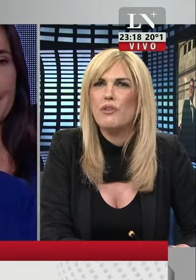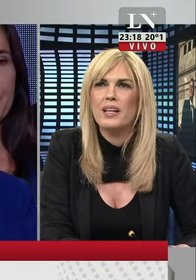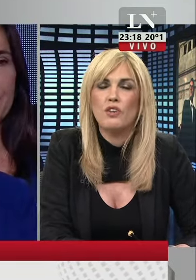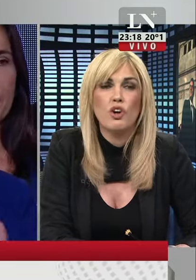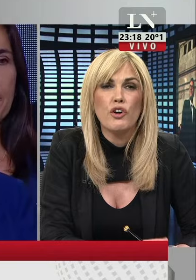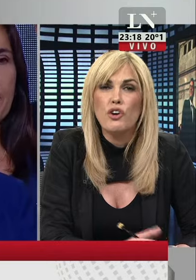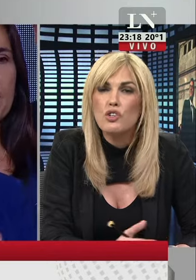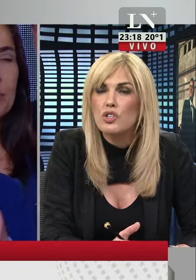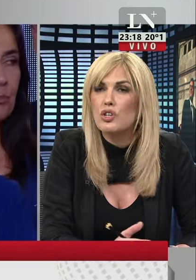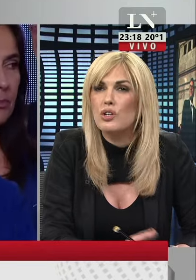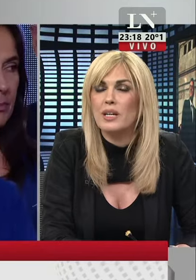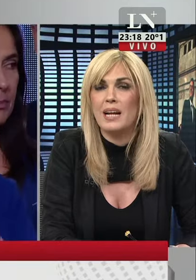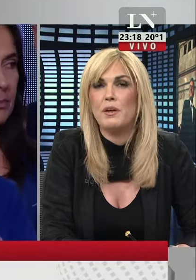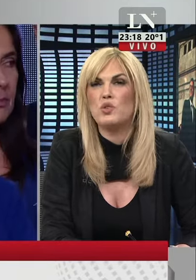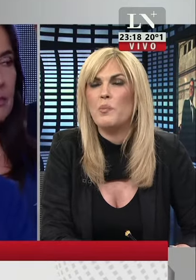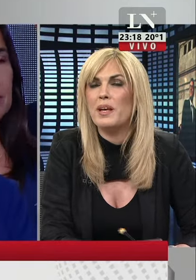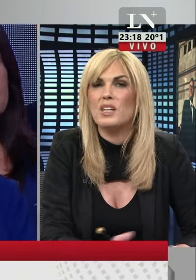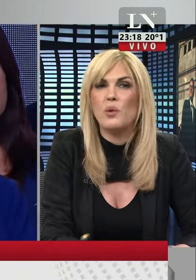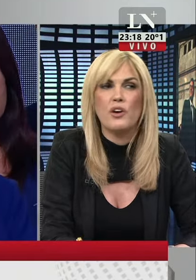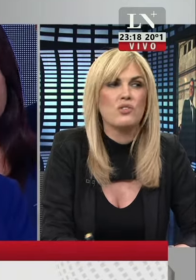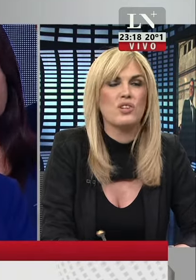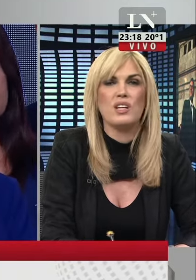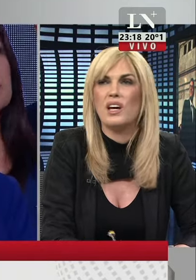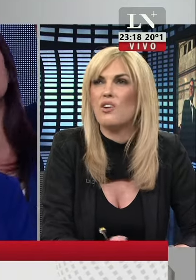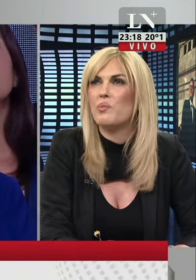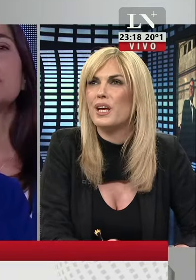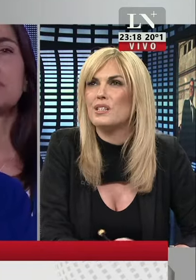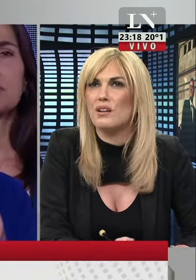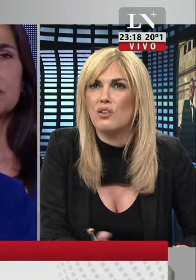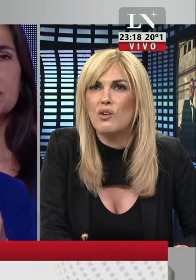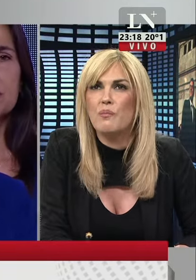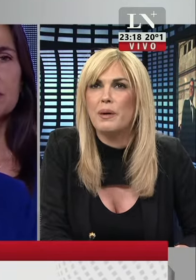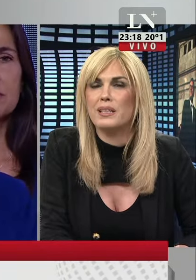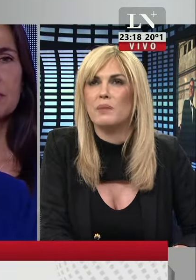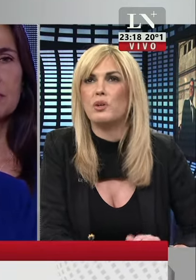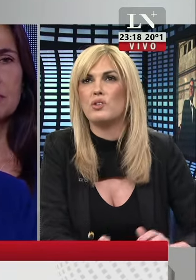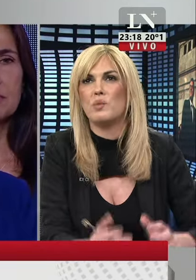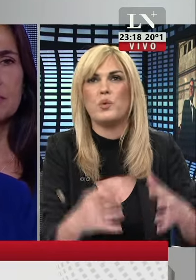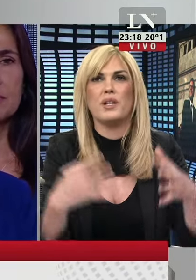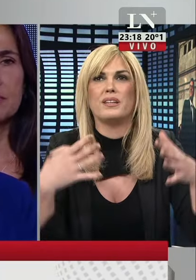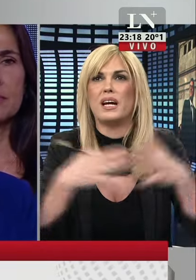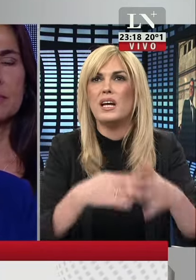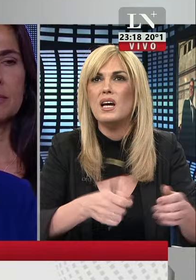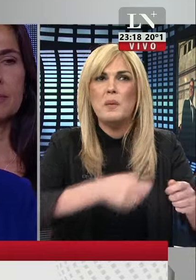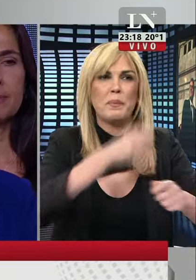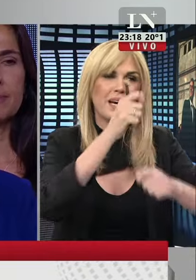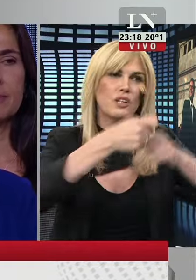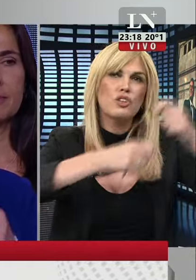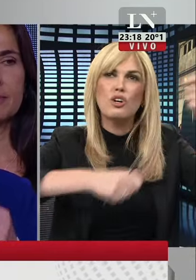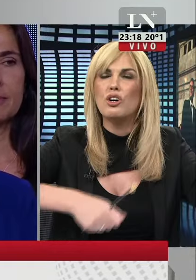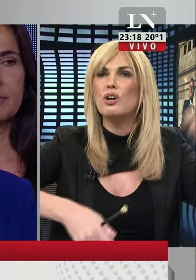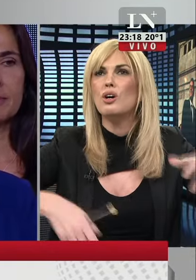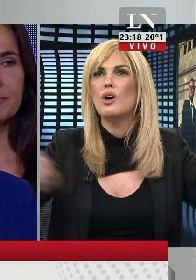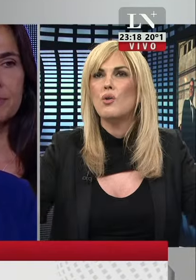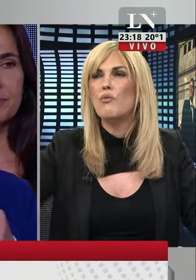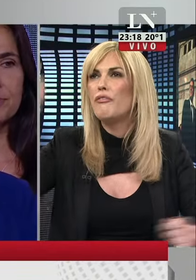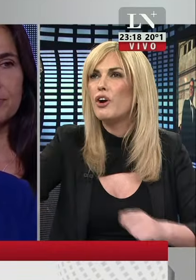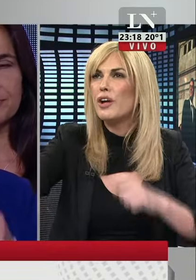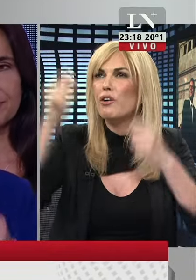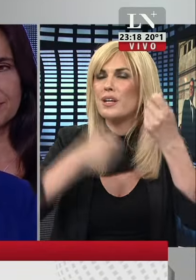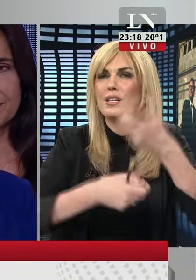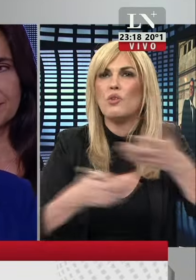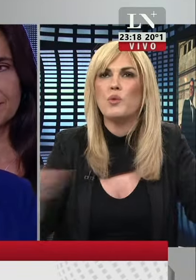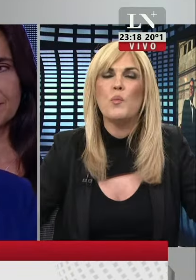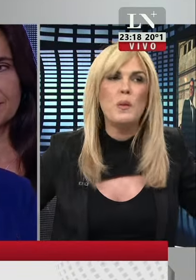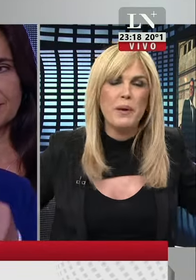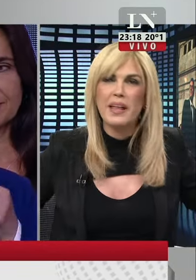televisión, que fue doloroso y a la vez uno piensa, bueno, se tiene que romper, que se rompa, tampoco se puede estar pegando, ¿no? Un